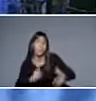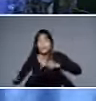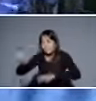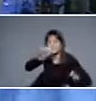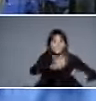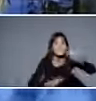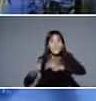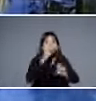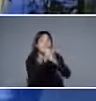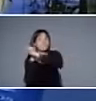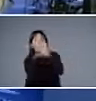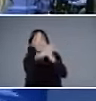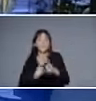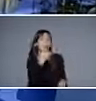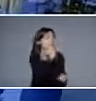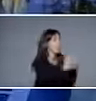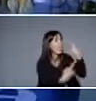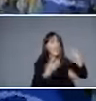Buscaba una murga que me